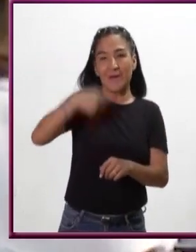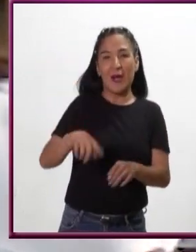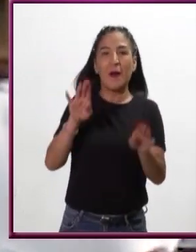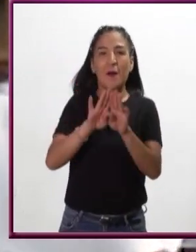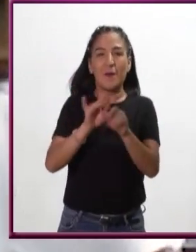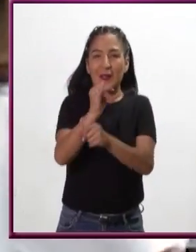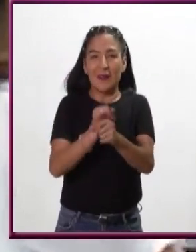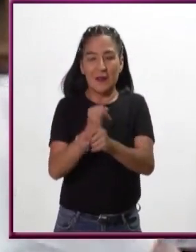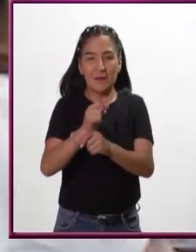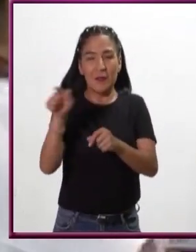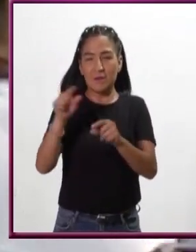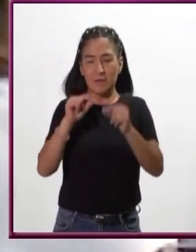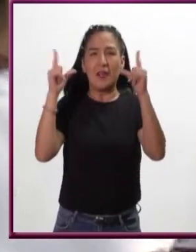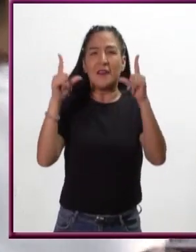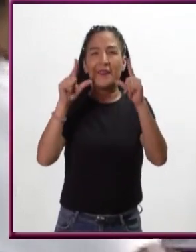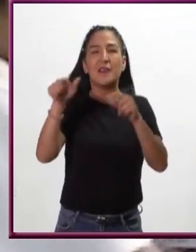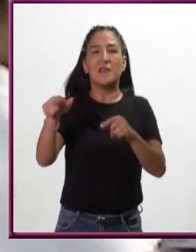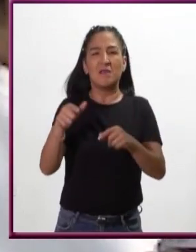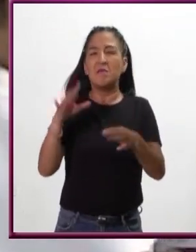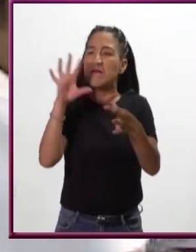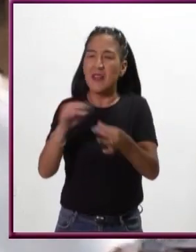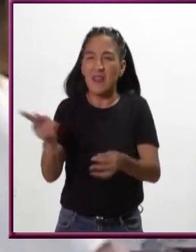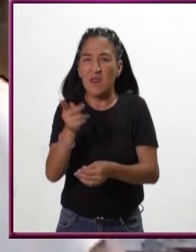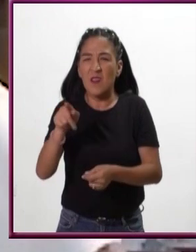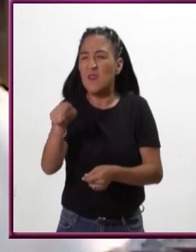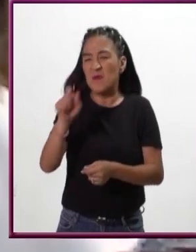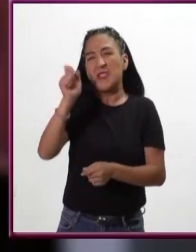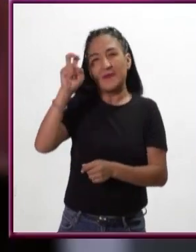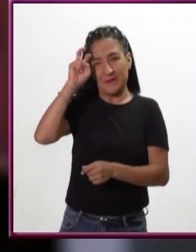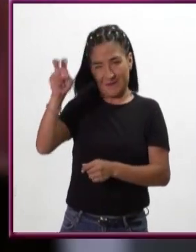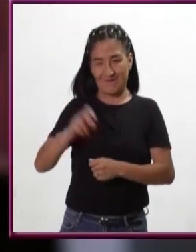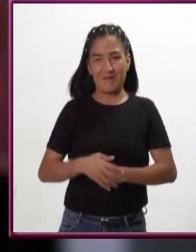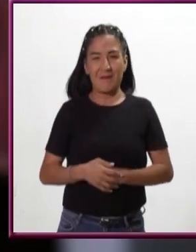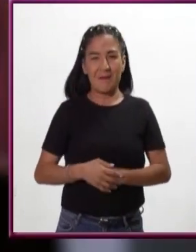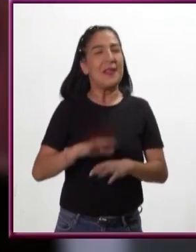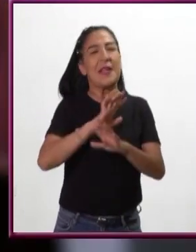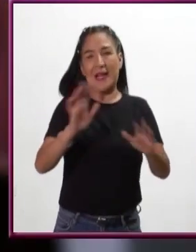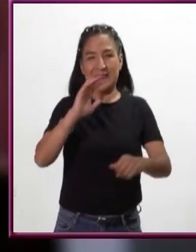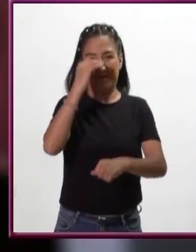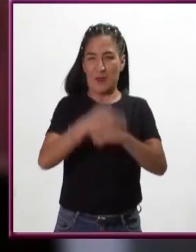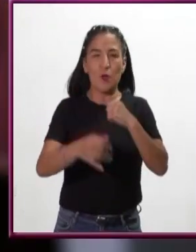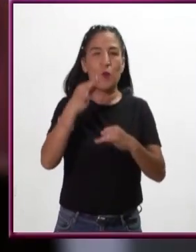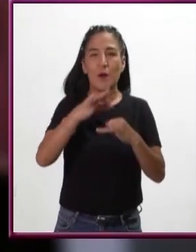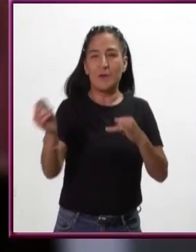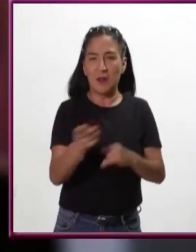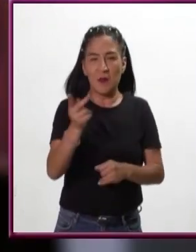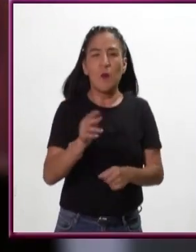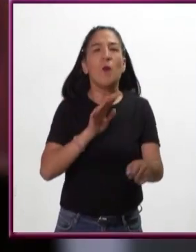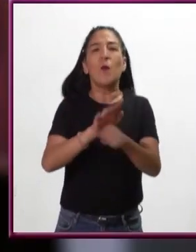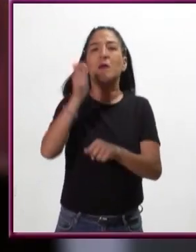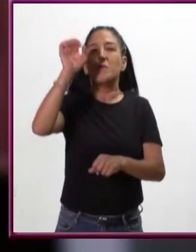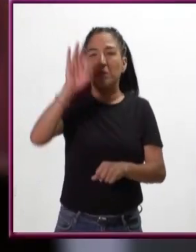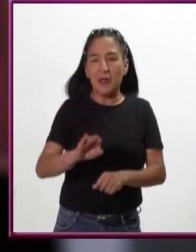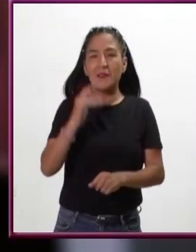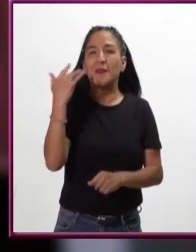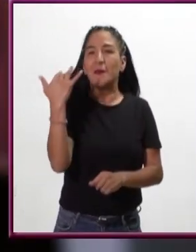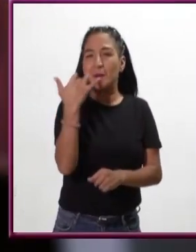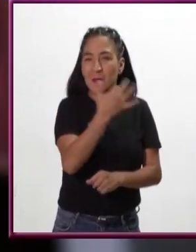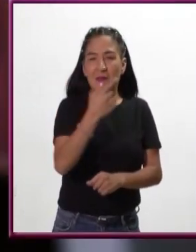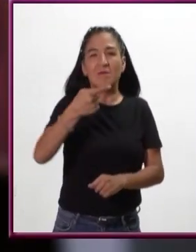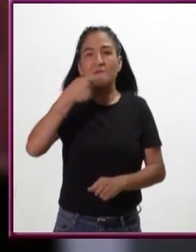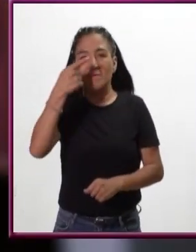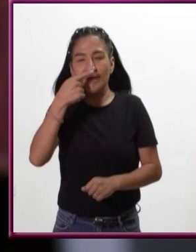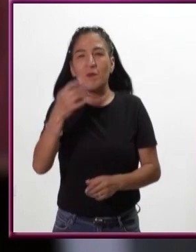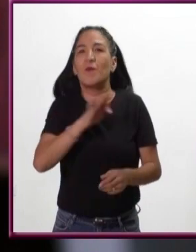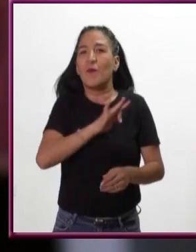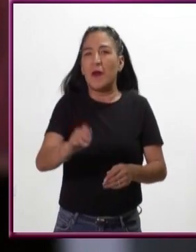y nos preguntan del contenido de nuestros sueños. Y ya para terminar, ¿qué porcentaje de los sabores podrías realmente decir